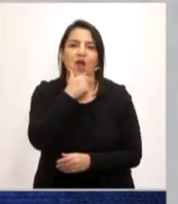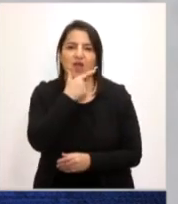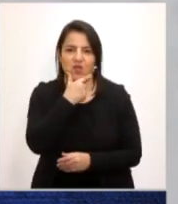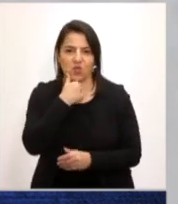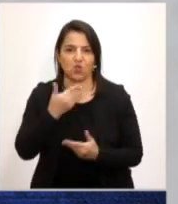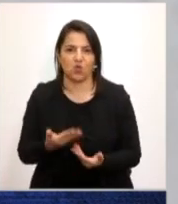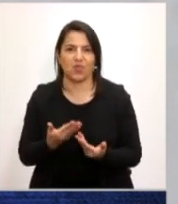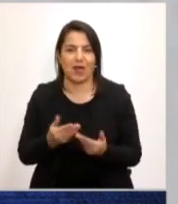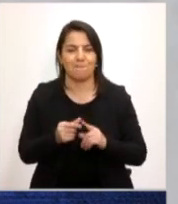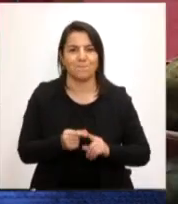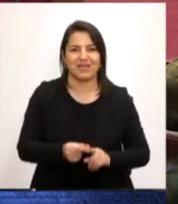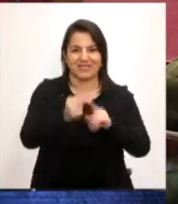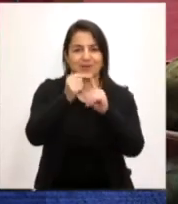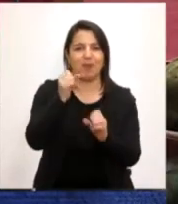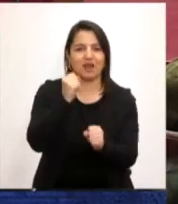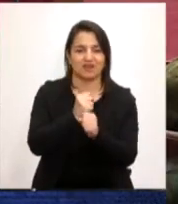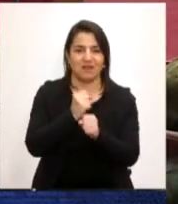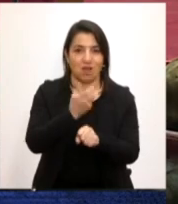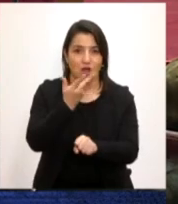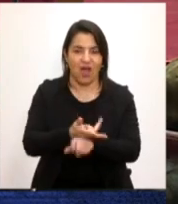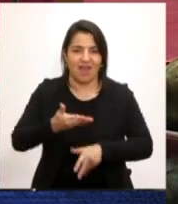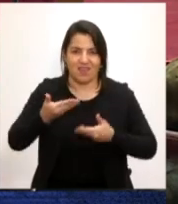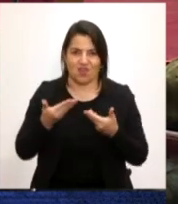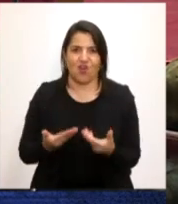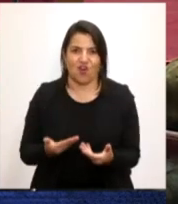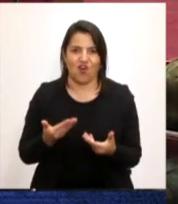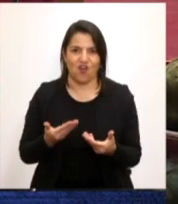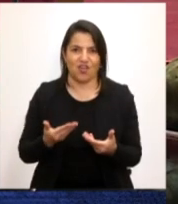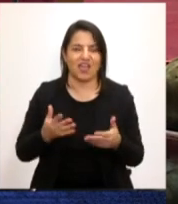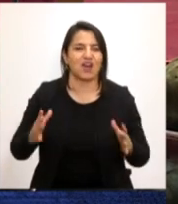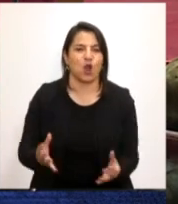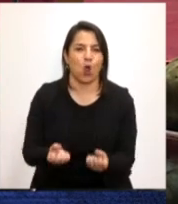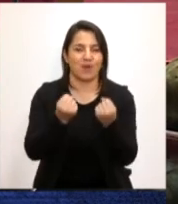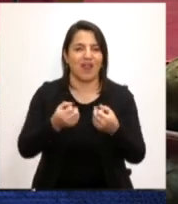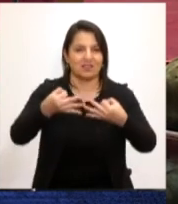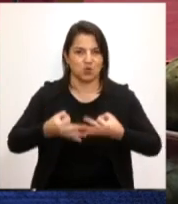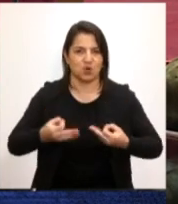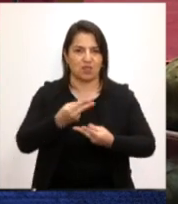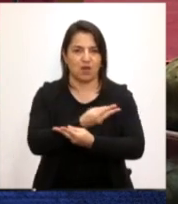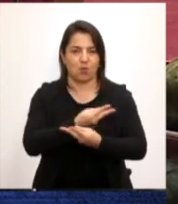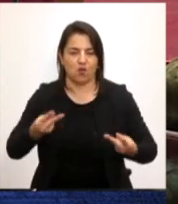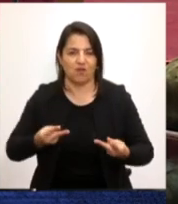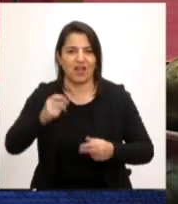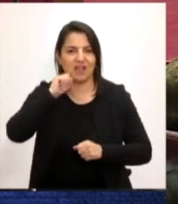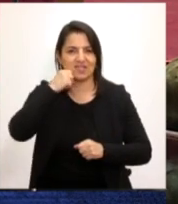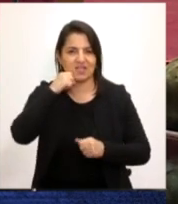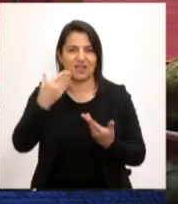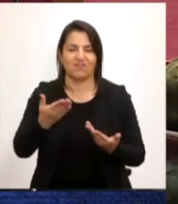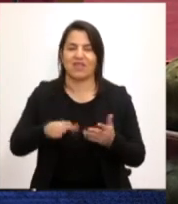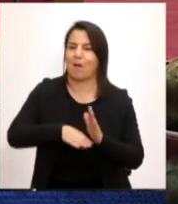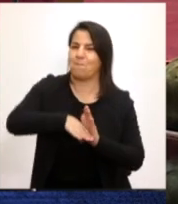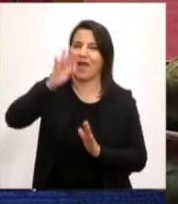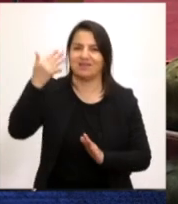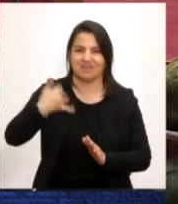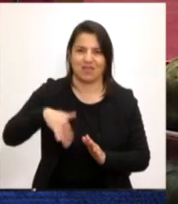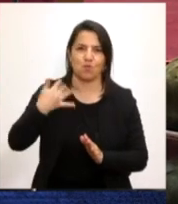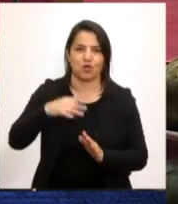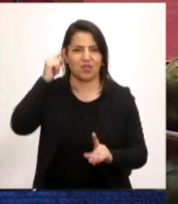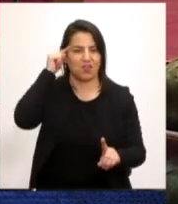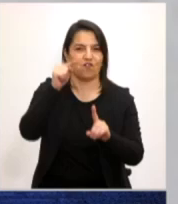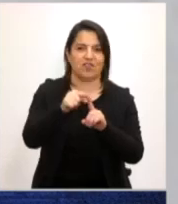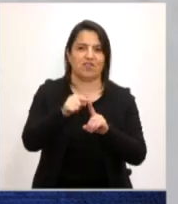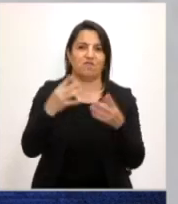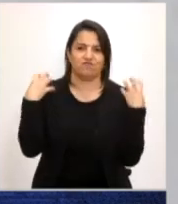que dentro de las principales tareas que hoy tenemos, recuperar la seguridad pública se encuentra dentro de la prioridad fundamental de los objetivos del